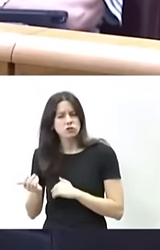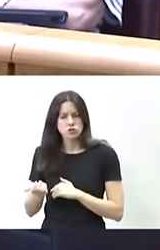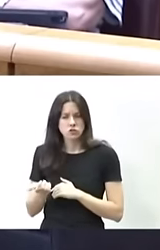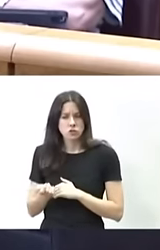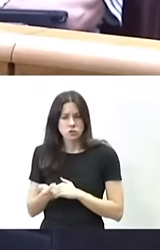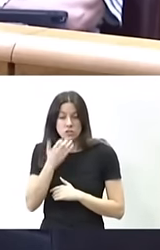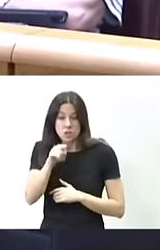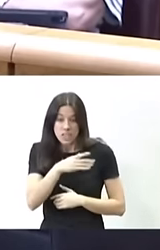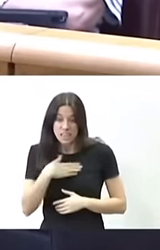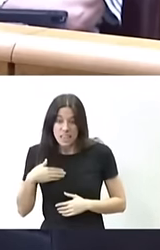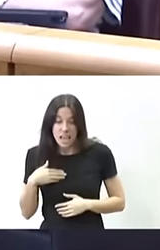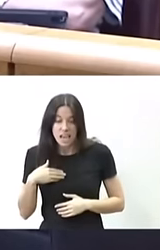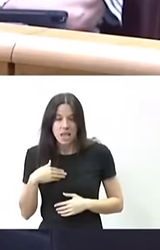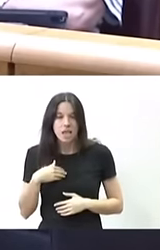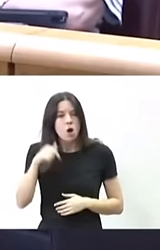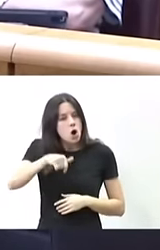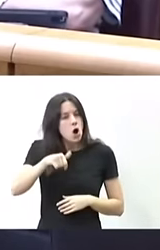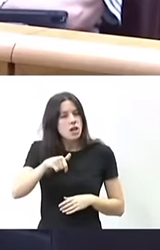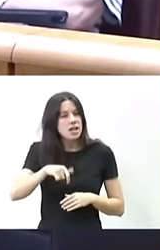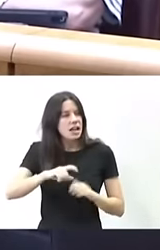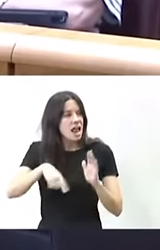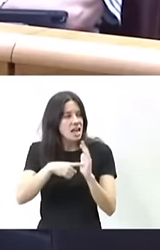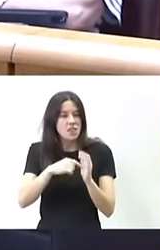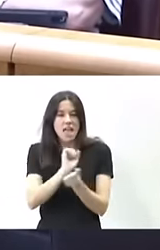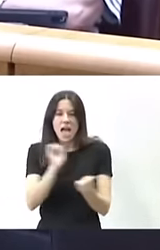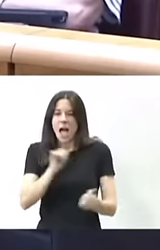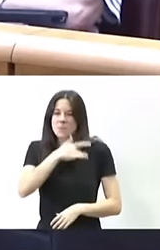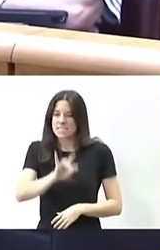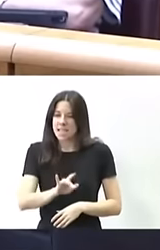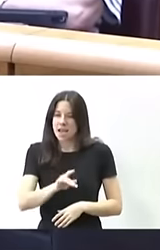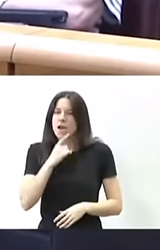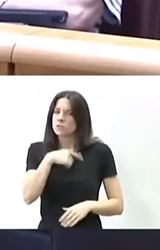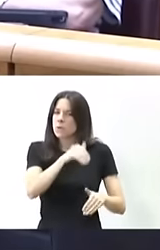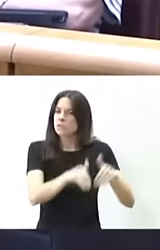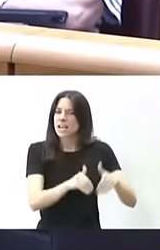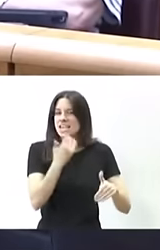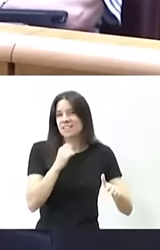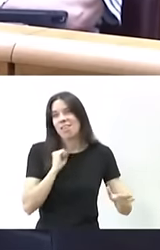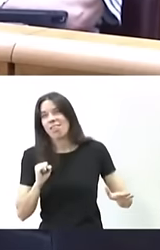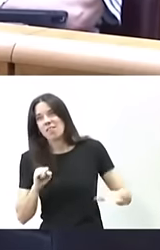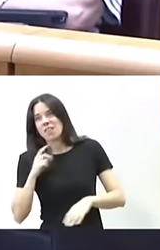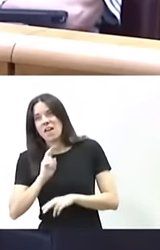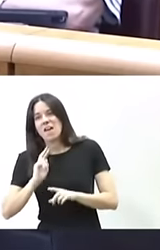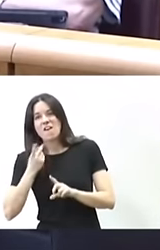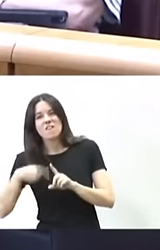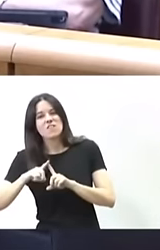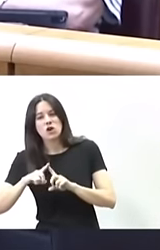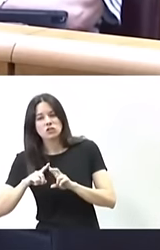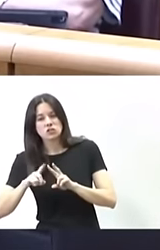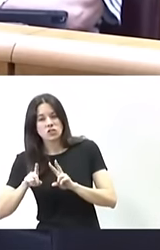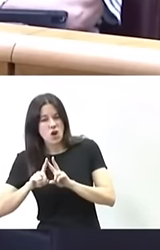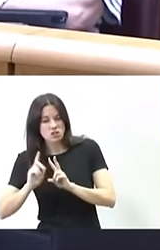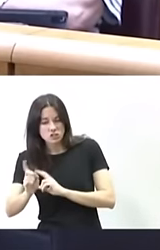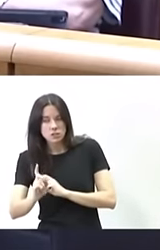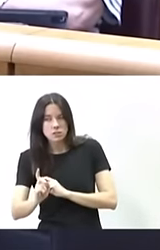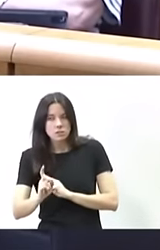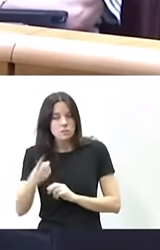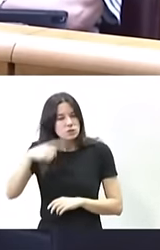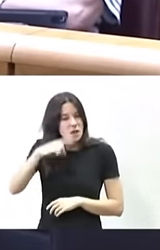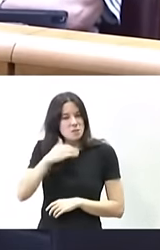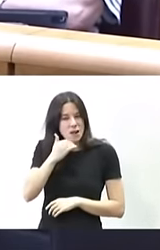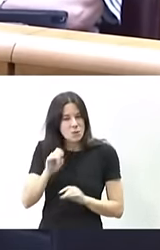hoy hubieran votado la ley de la amnistía si no dependieran de Vox. Y desde luego, algo tenemos ya muy claro todos los españoles. Y es que...